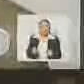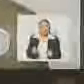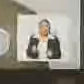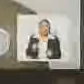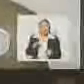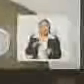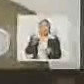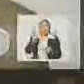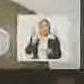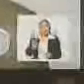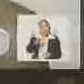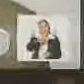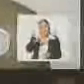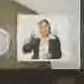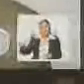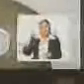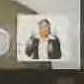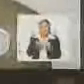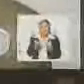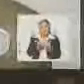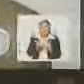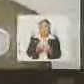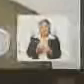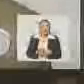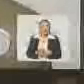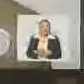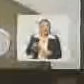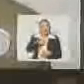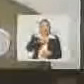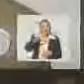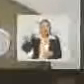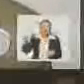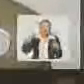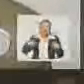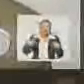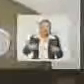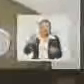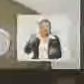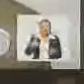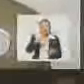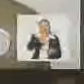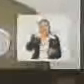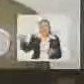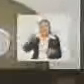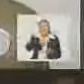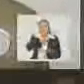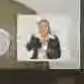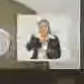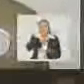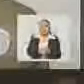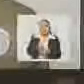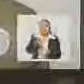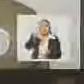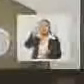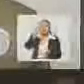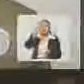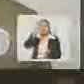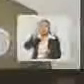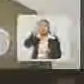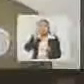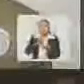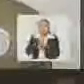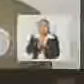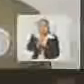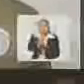orden. Y el orden democrático y el orden legal es el primero que se atropella sistemáticamente